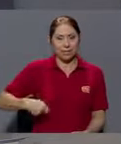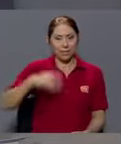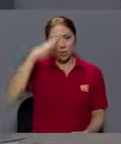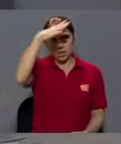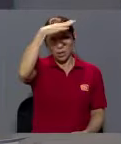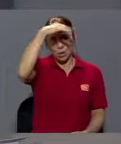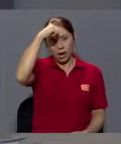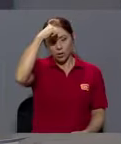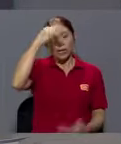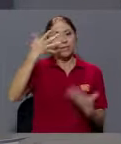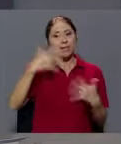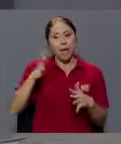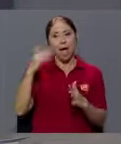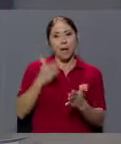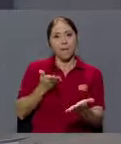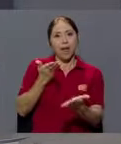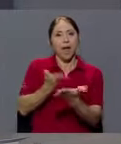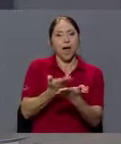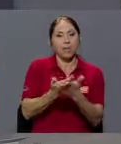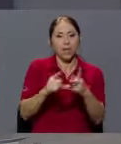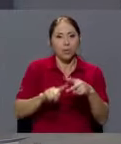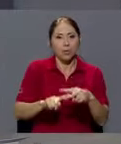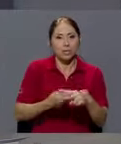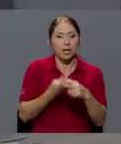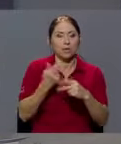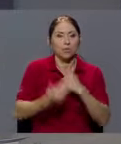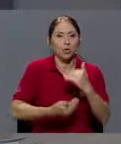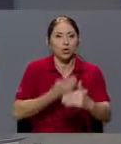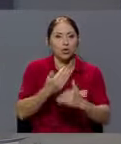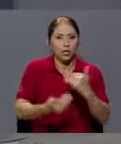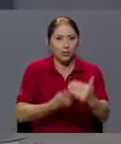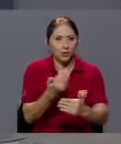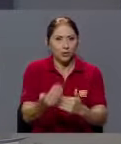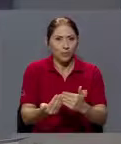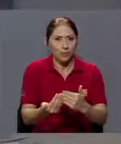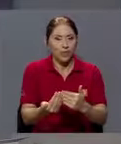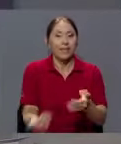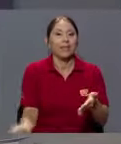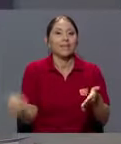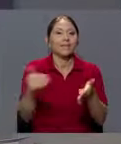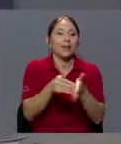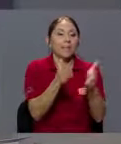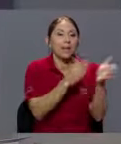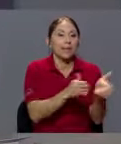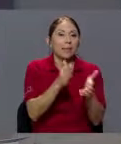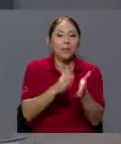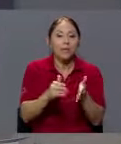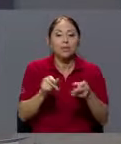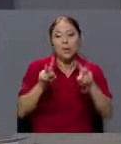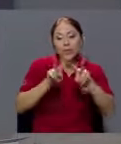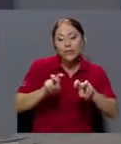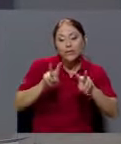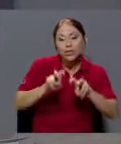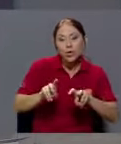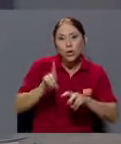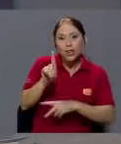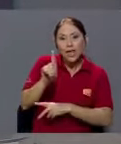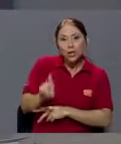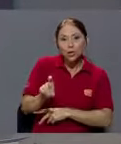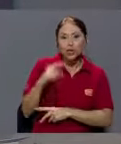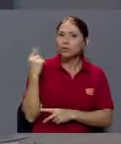Alvarado iniciar un proceso, ¿verdad?, de replanteamiento, de revisión, diagnóstico, que siempre es